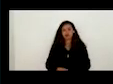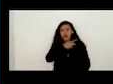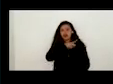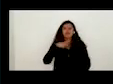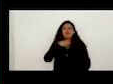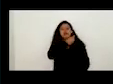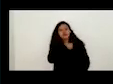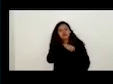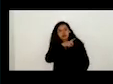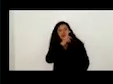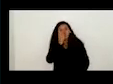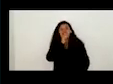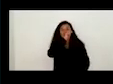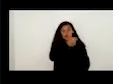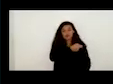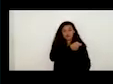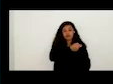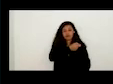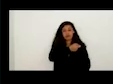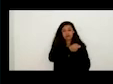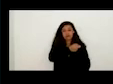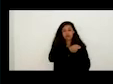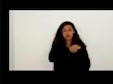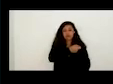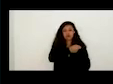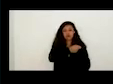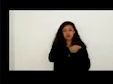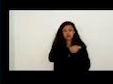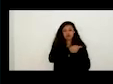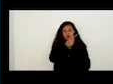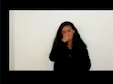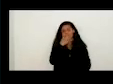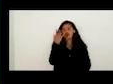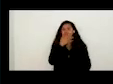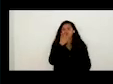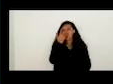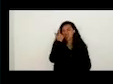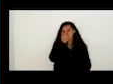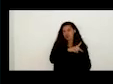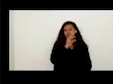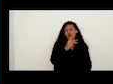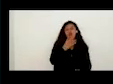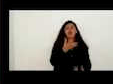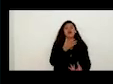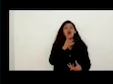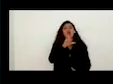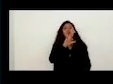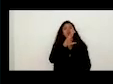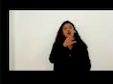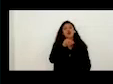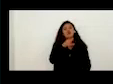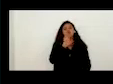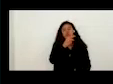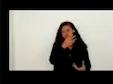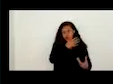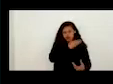es sinónimo de que esta parte no sea sabroso. Por ejemplo, un lunch puede ser bastante sabroso, saludable